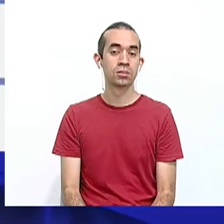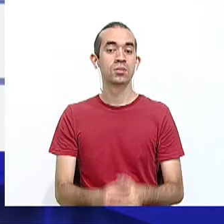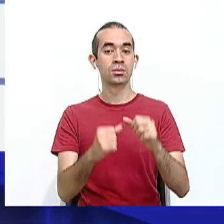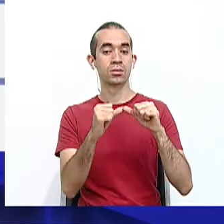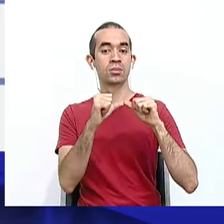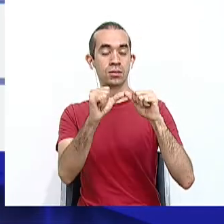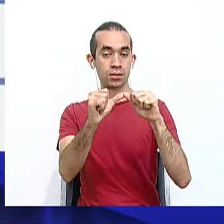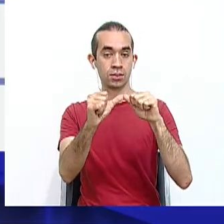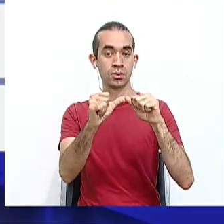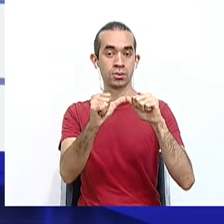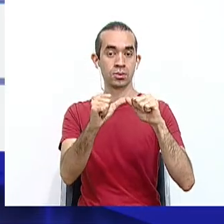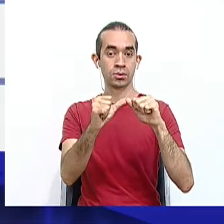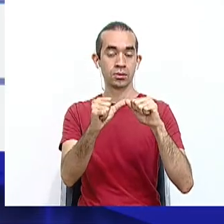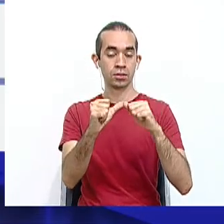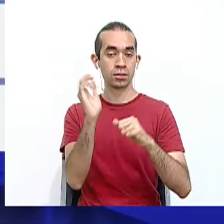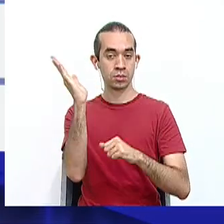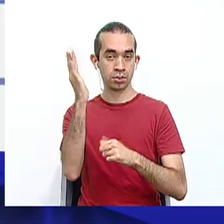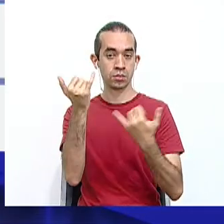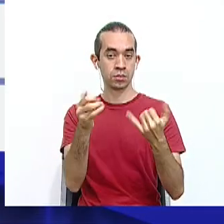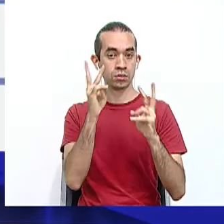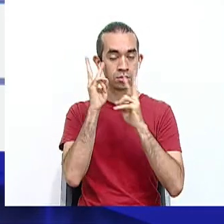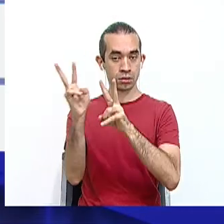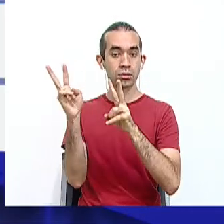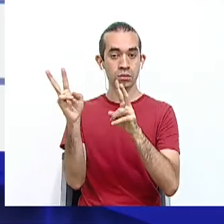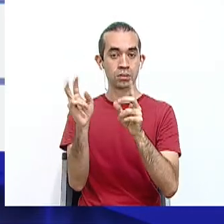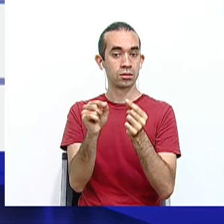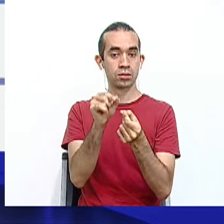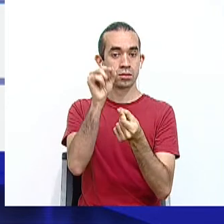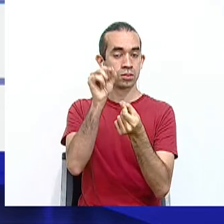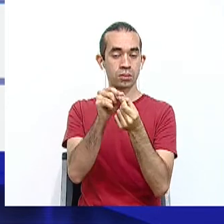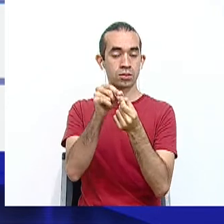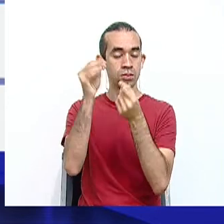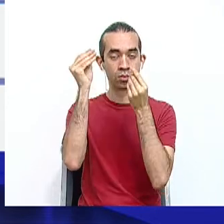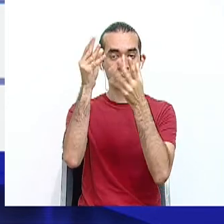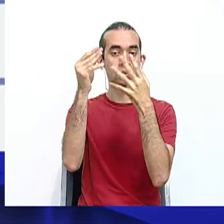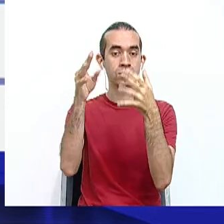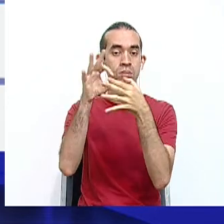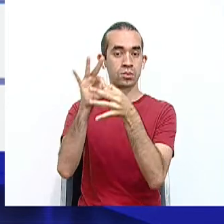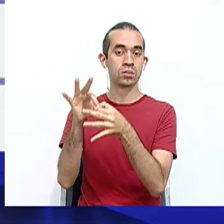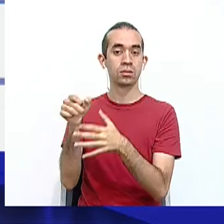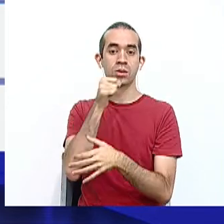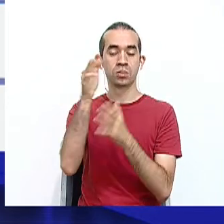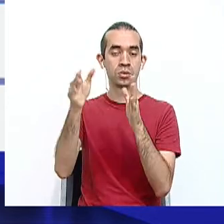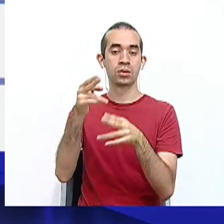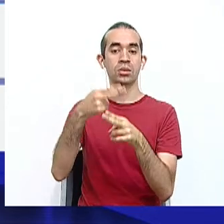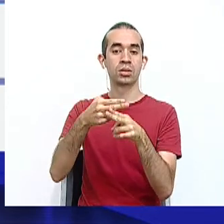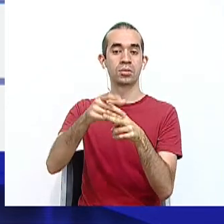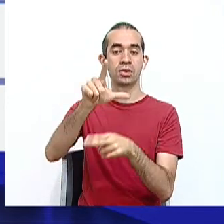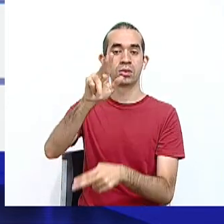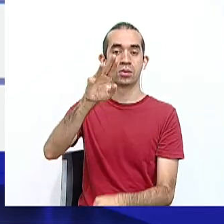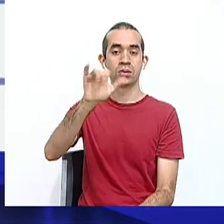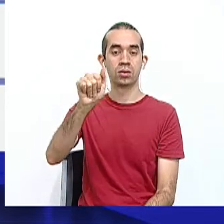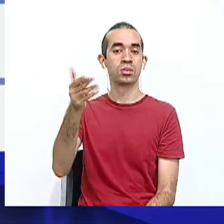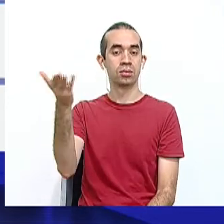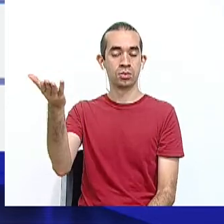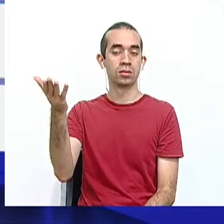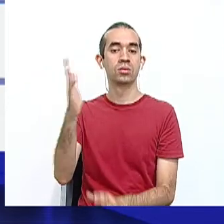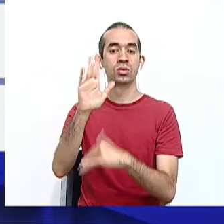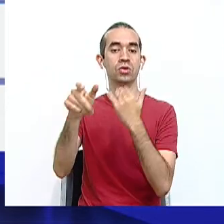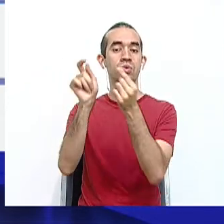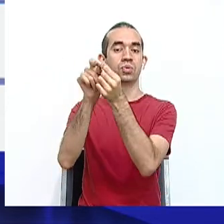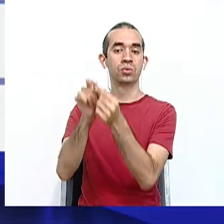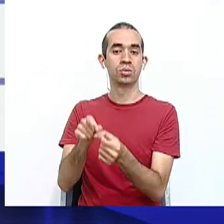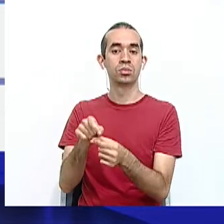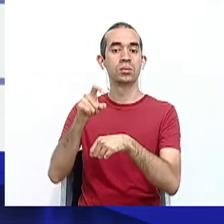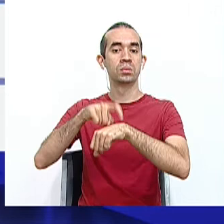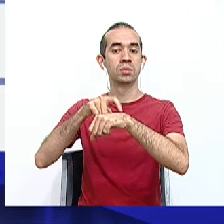Continuando con nuestra presentación, veremos ahora un detalle informativo de nuestra reportera Lucía, quien nos presenta todos los detalles sobre